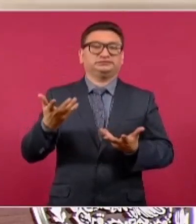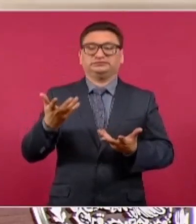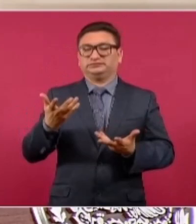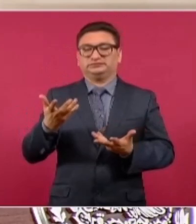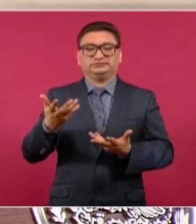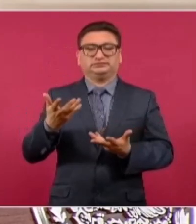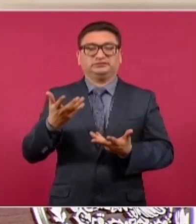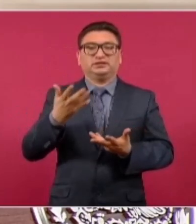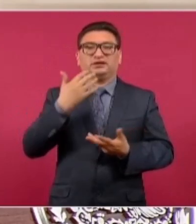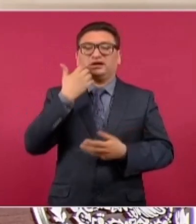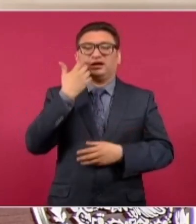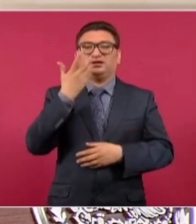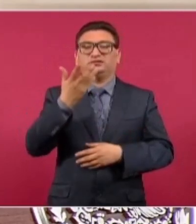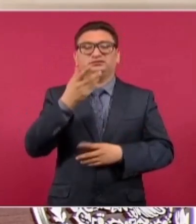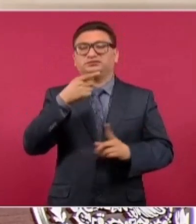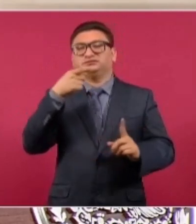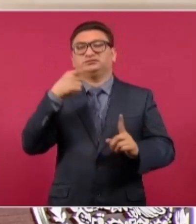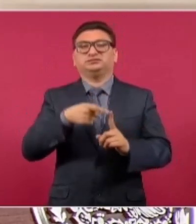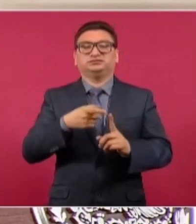lo más